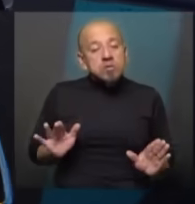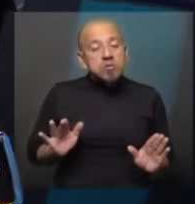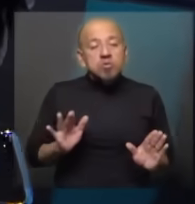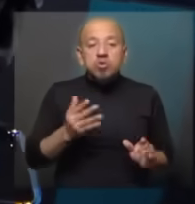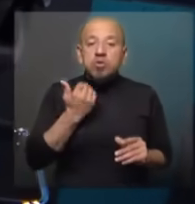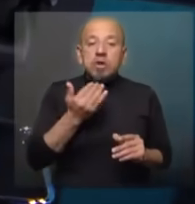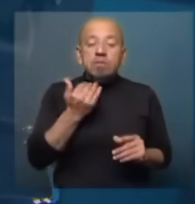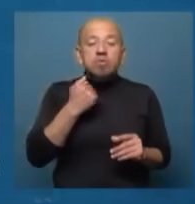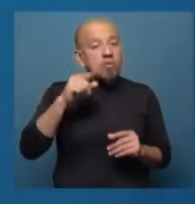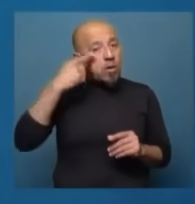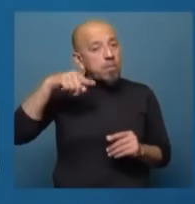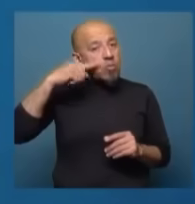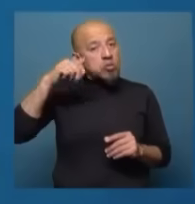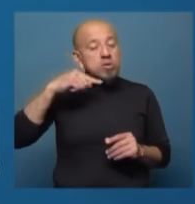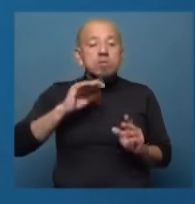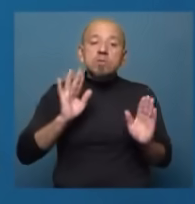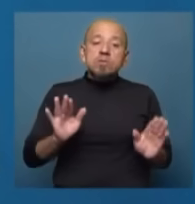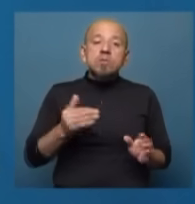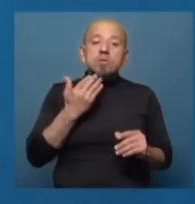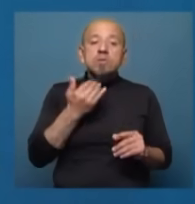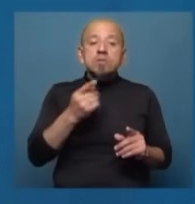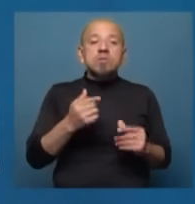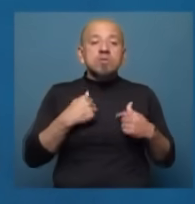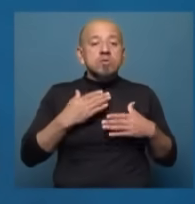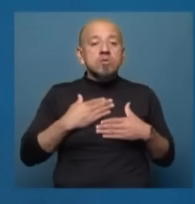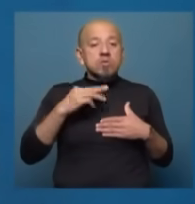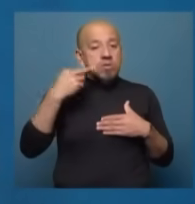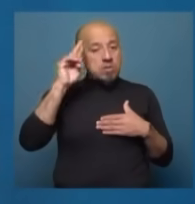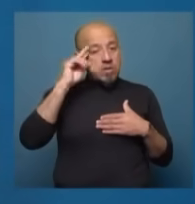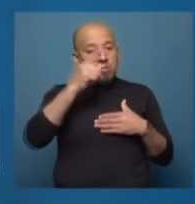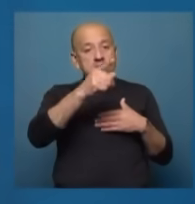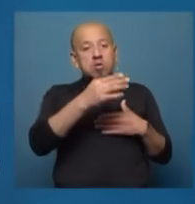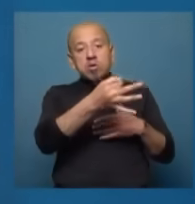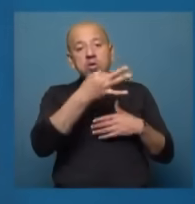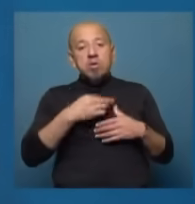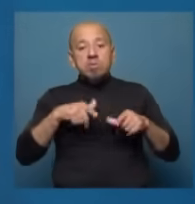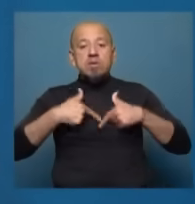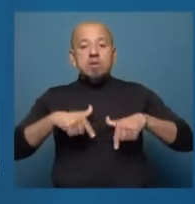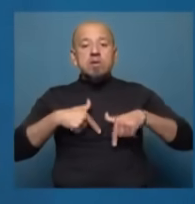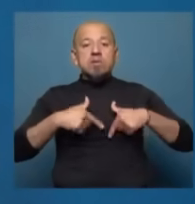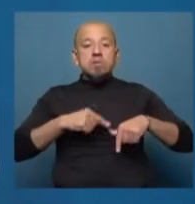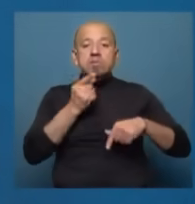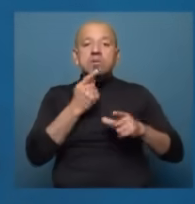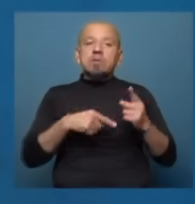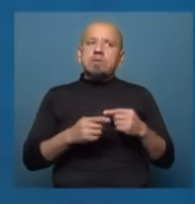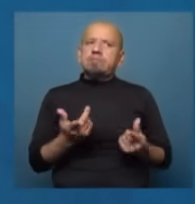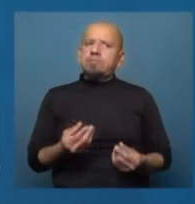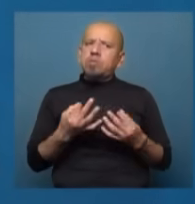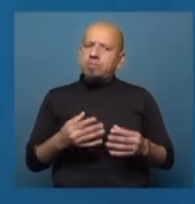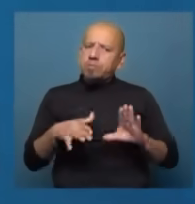motivo expresado y respetamos la versión que nos de el Ministerio pero también fue inoportuno